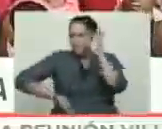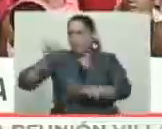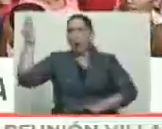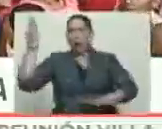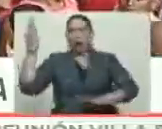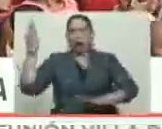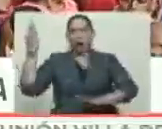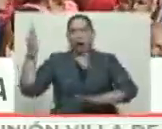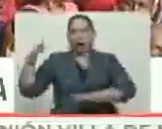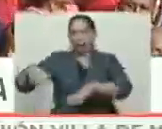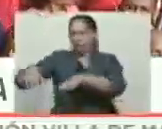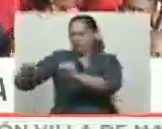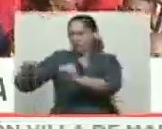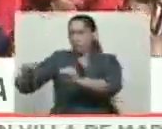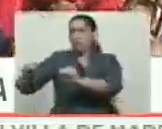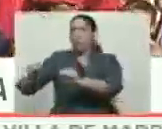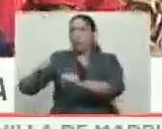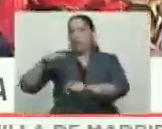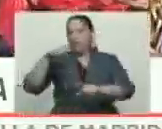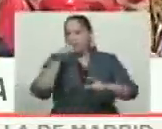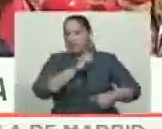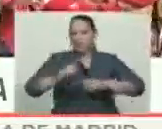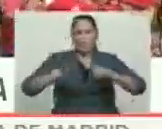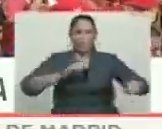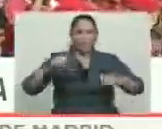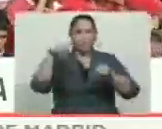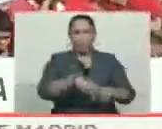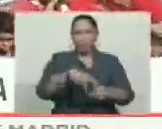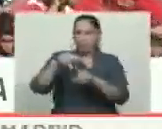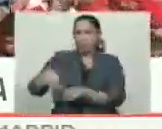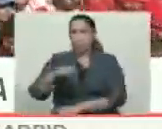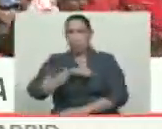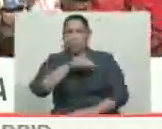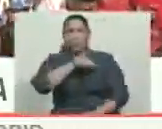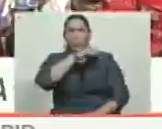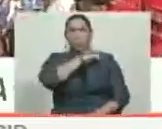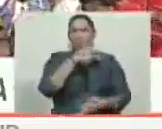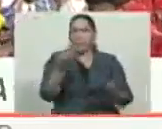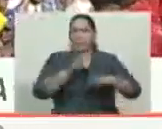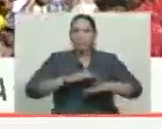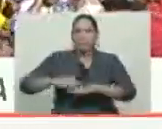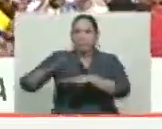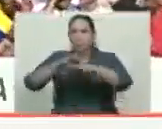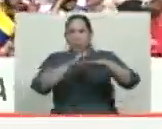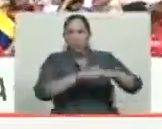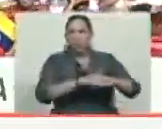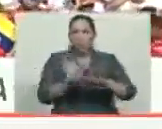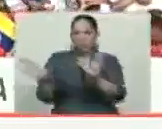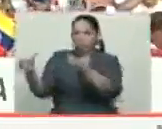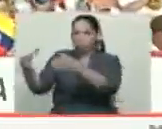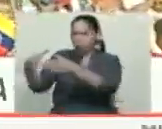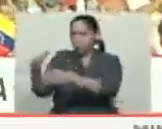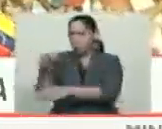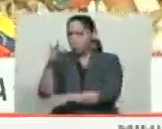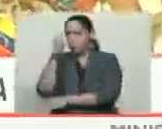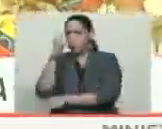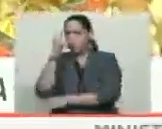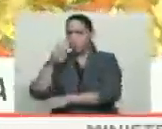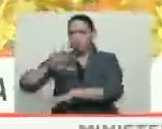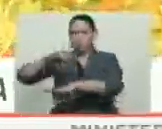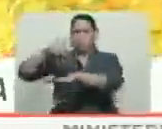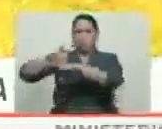de Marcos Pérez Jiménez. Pero ¿qué ocurrió? Las cúpulas, los jefes